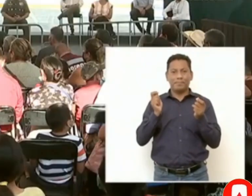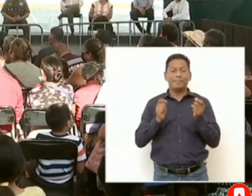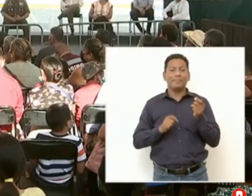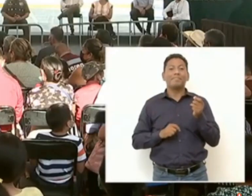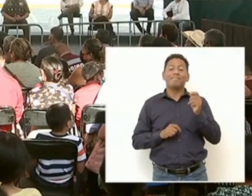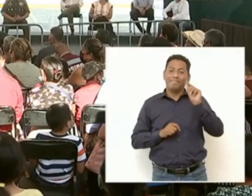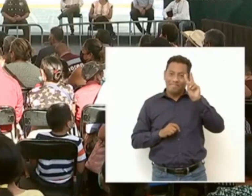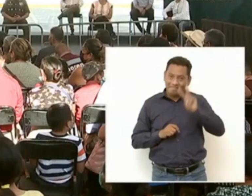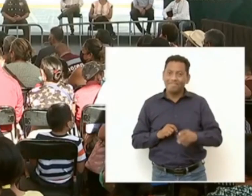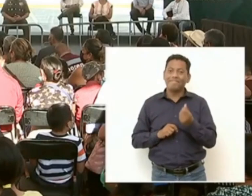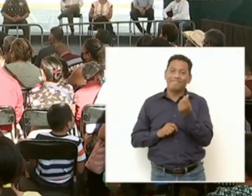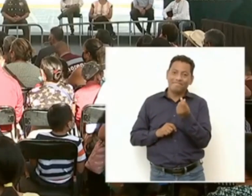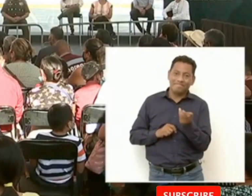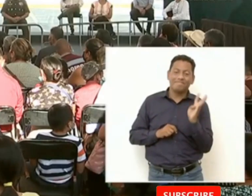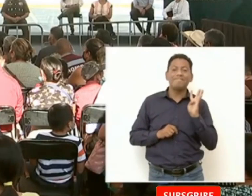eran los que